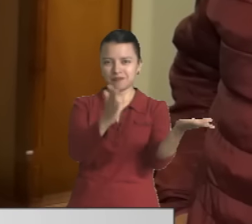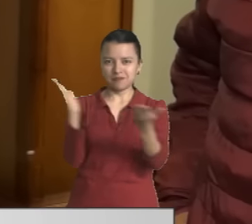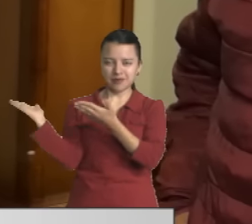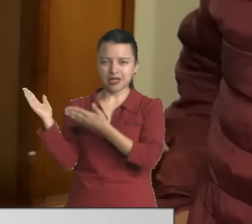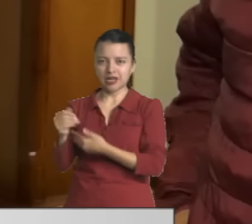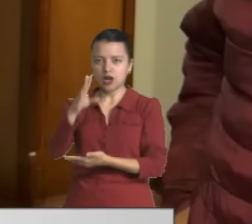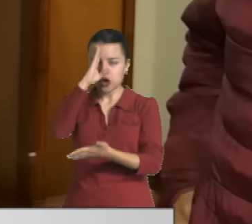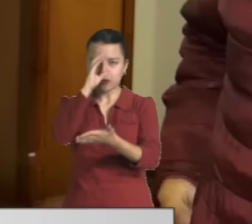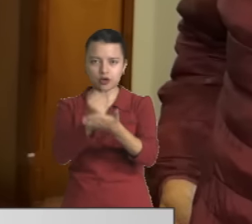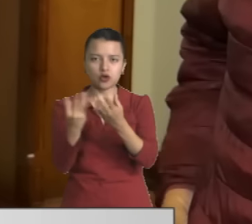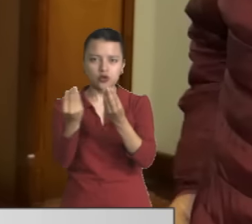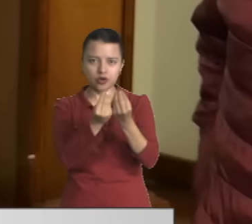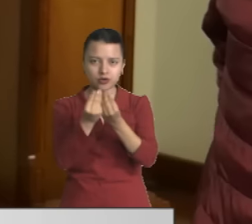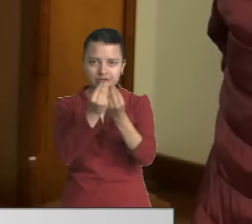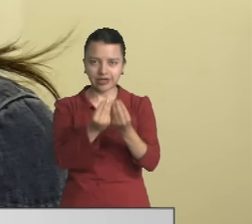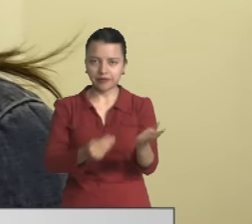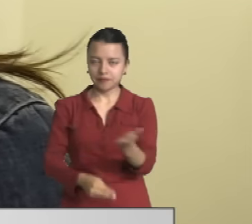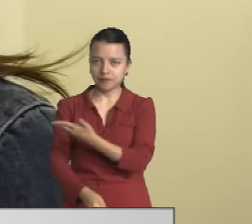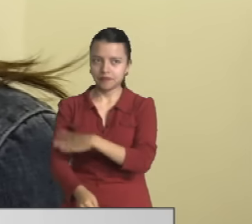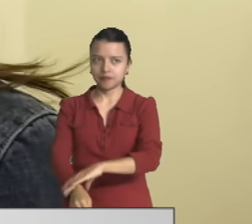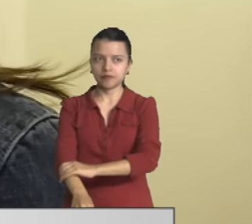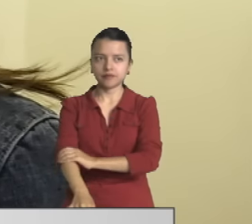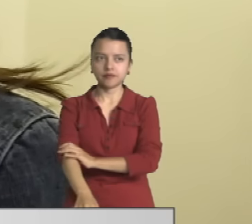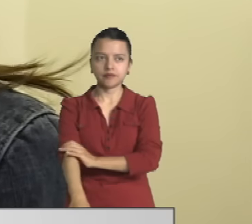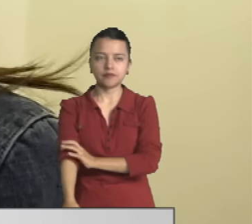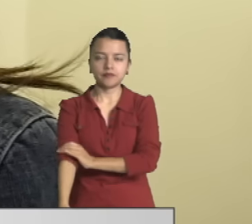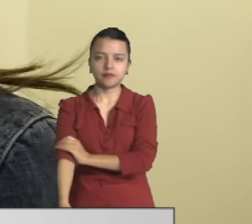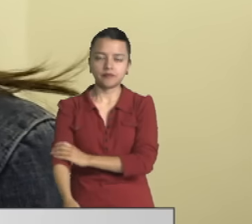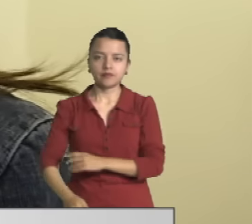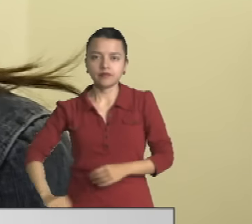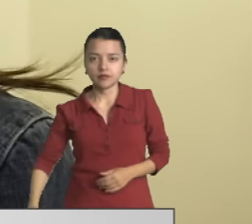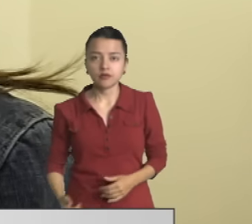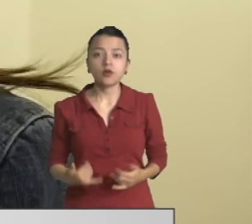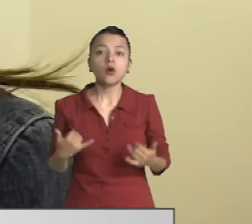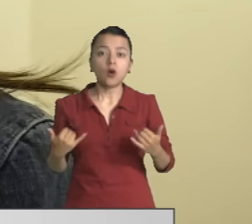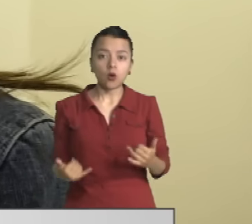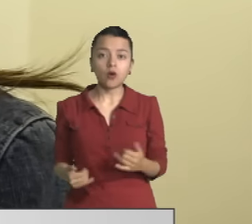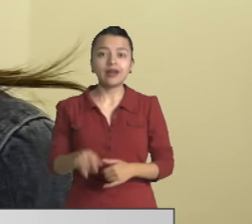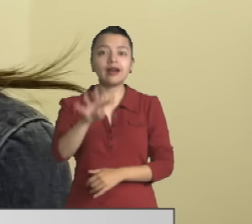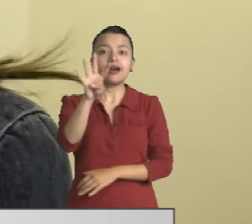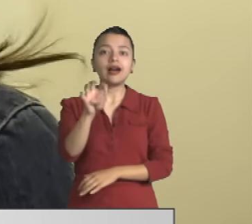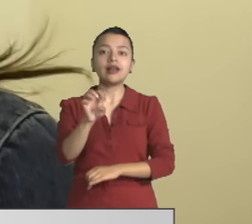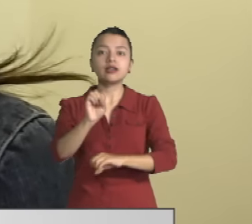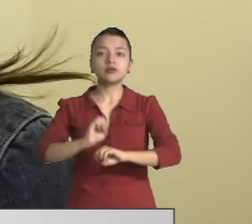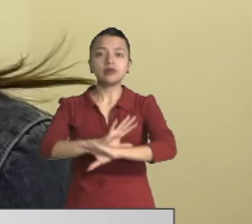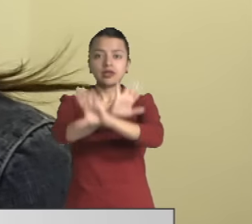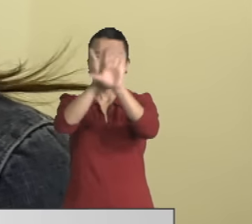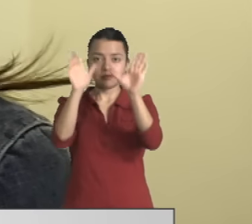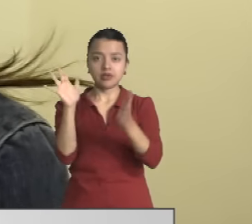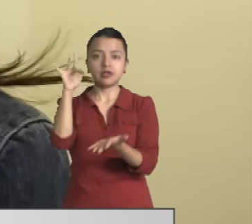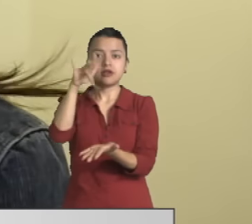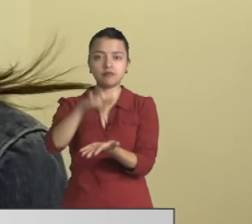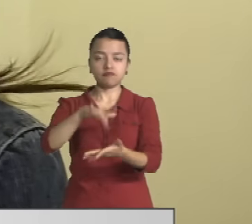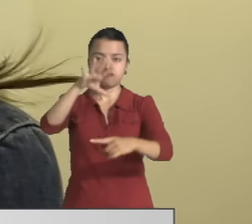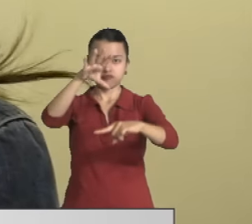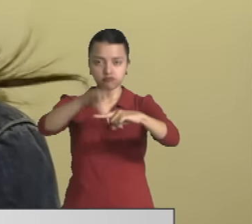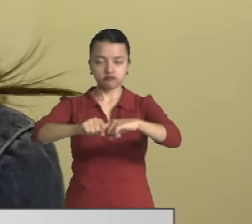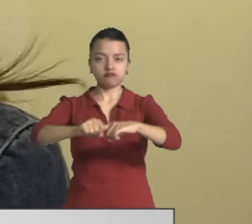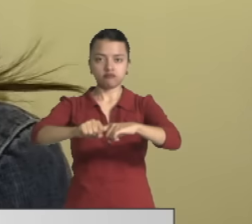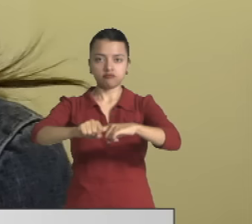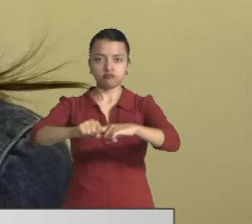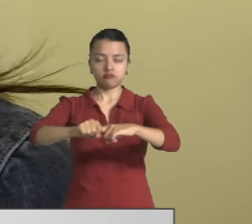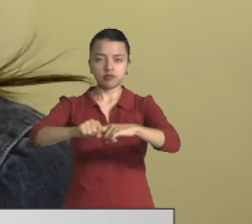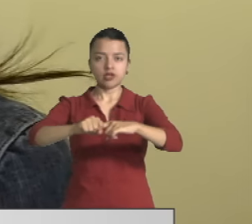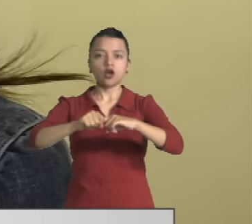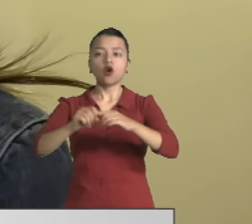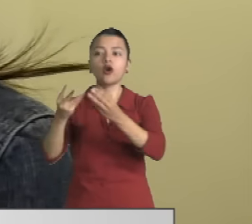una concejal de esa bancada. Hoy, muy a las 9 de la mañana, estábamos aquí todos cumpliendo nuestra cita con el Consejo de Bogotá y con